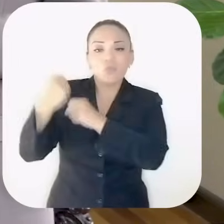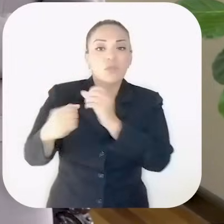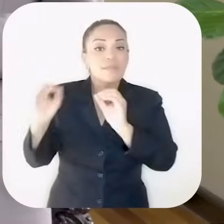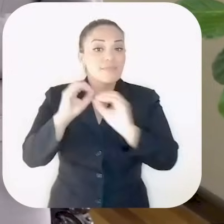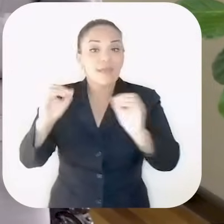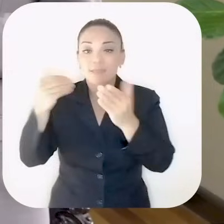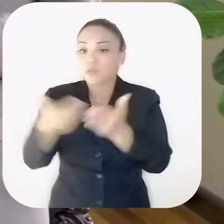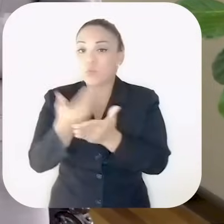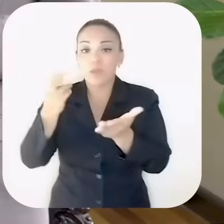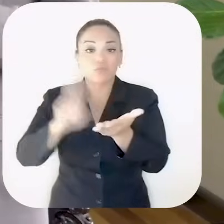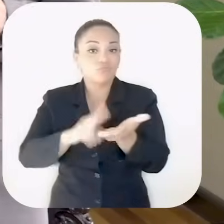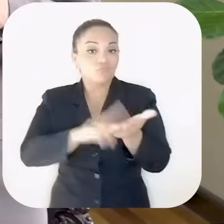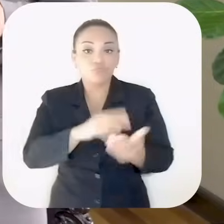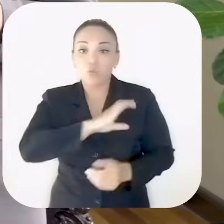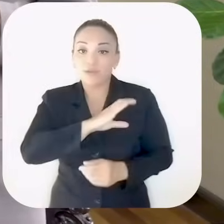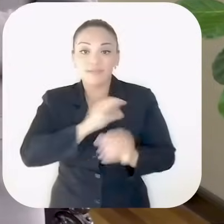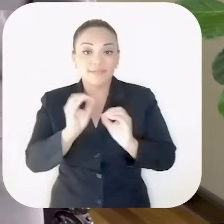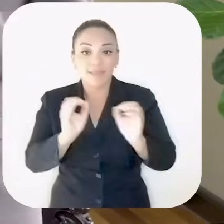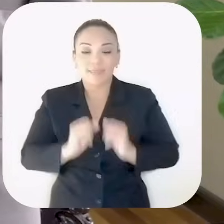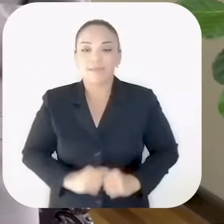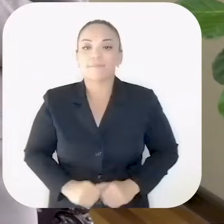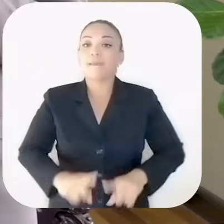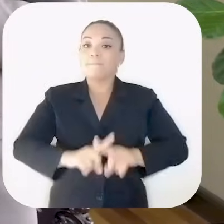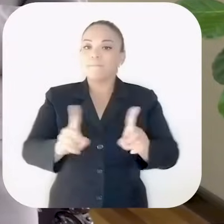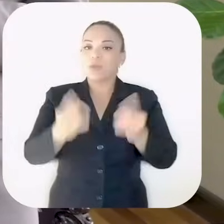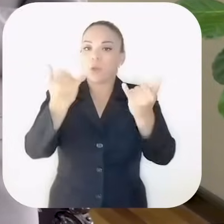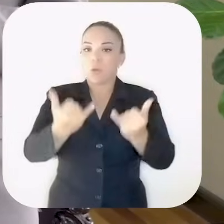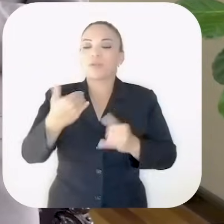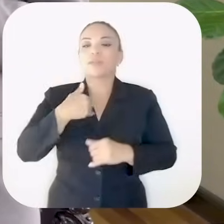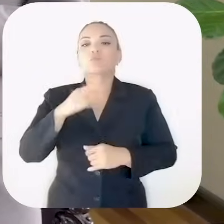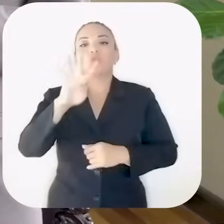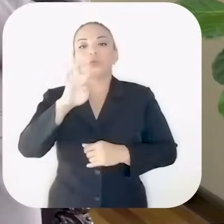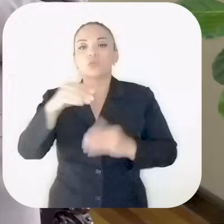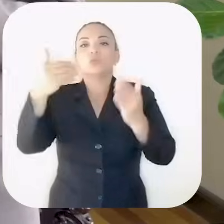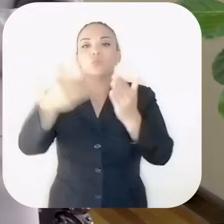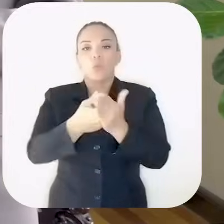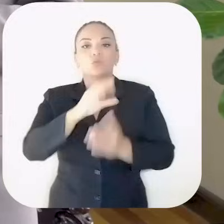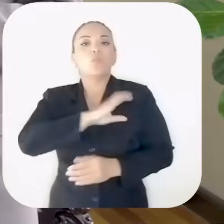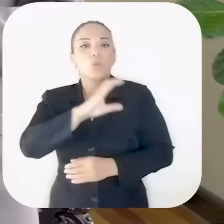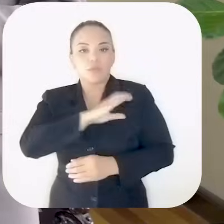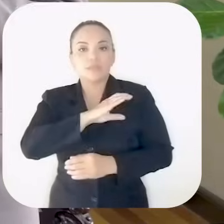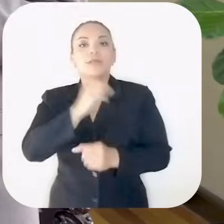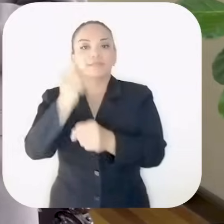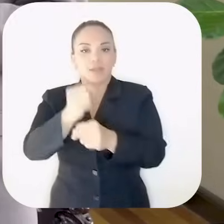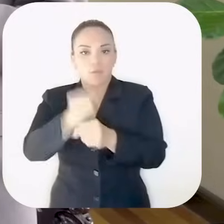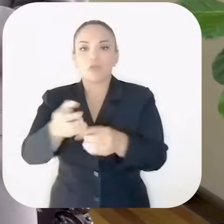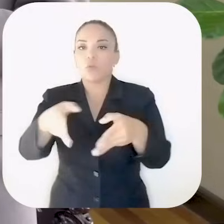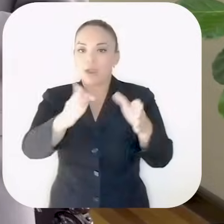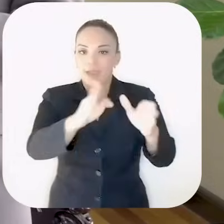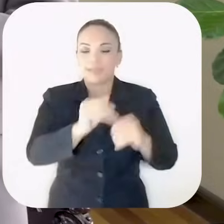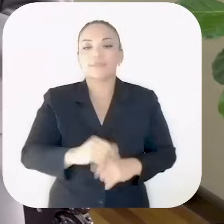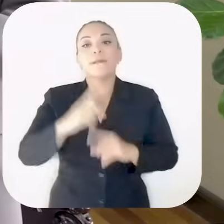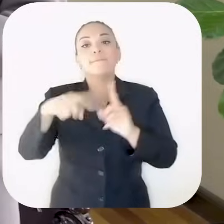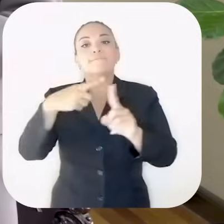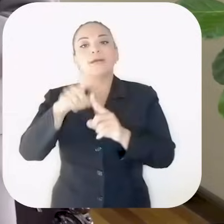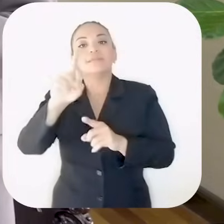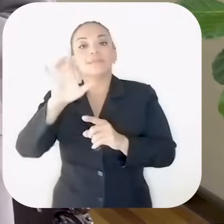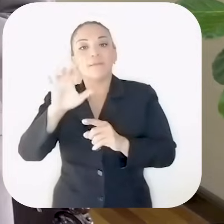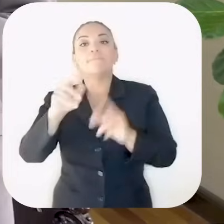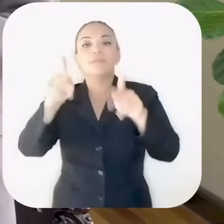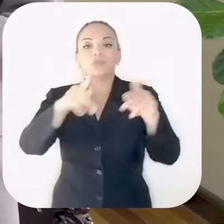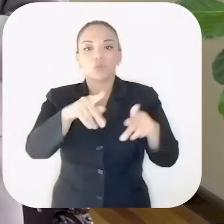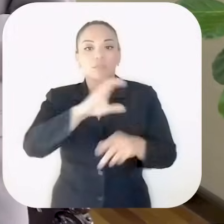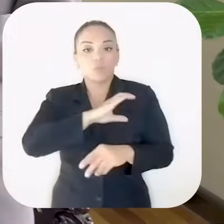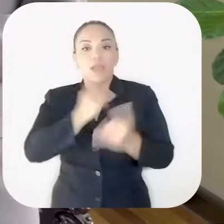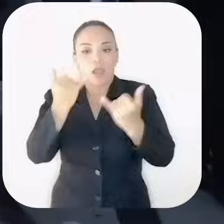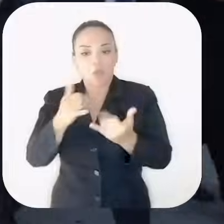nuevos policías. Ya hoy tenemos 400 nuevos policías en las calles y 100 que están cursando el curso